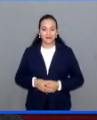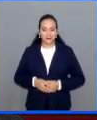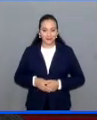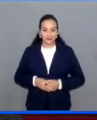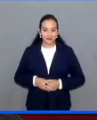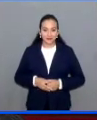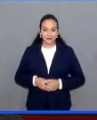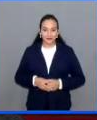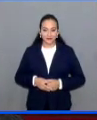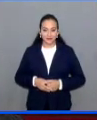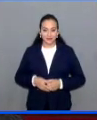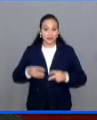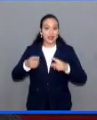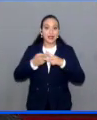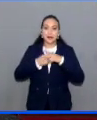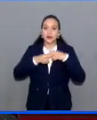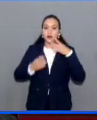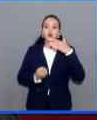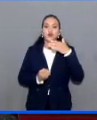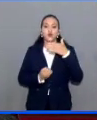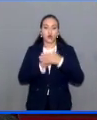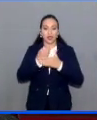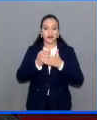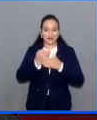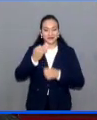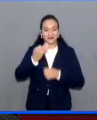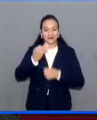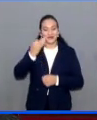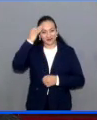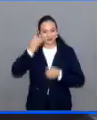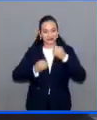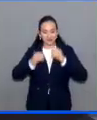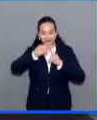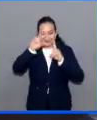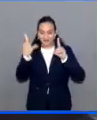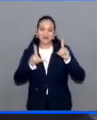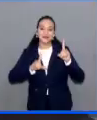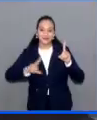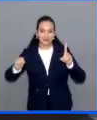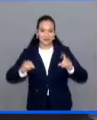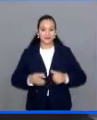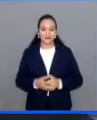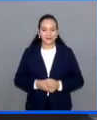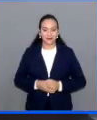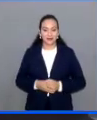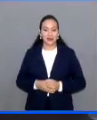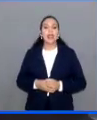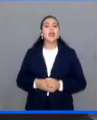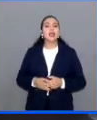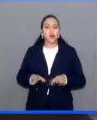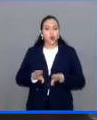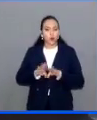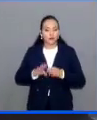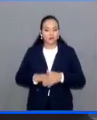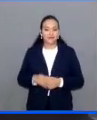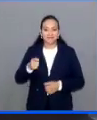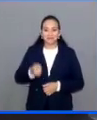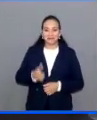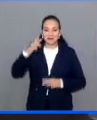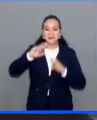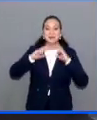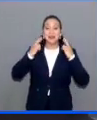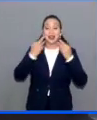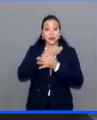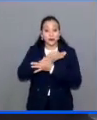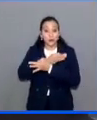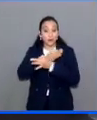Inició la nueva época del Tribunal Constitucional Mexicano, con la histórica primera sesión pública de la